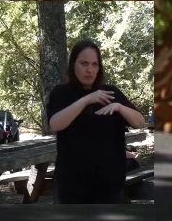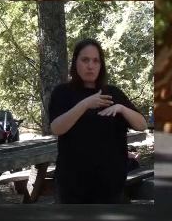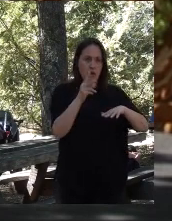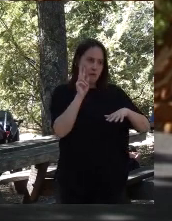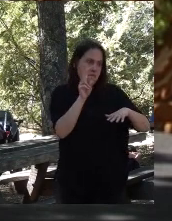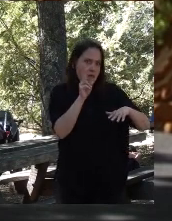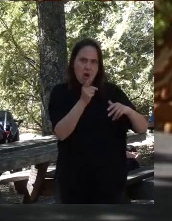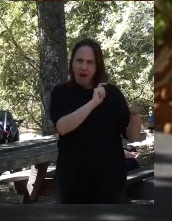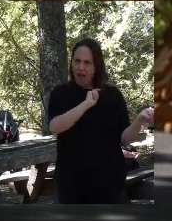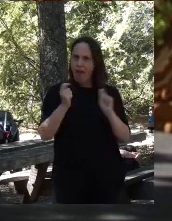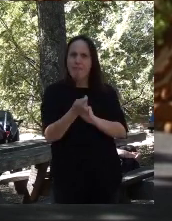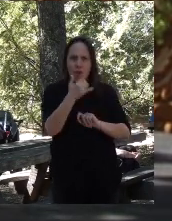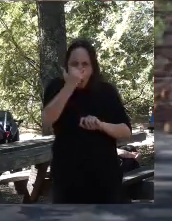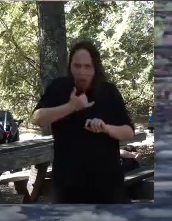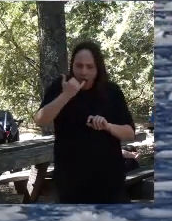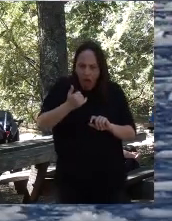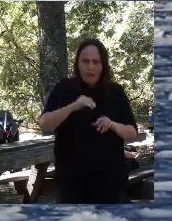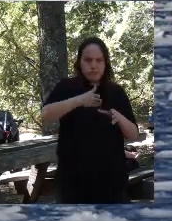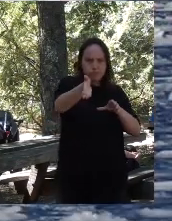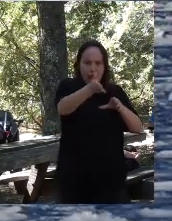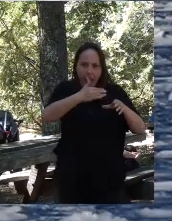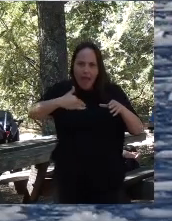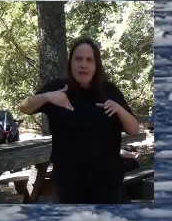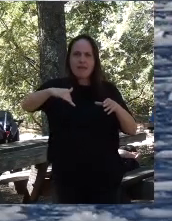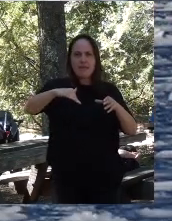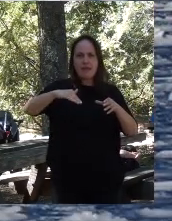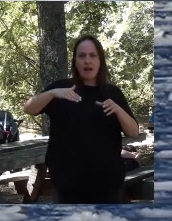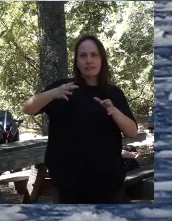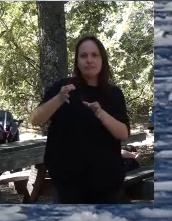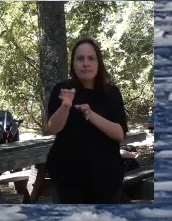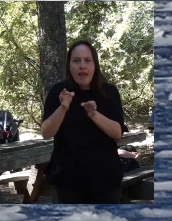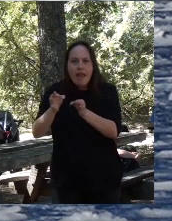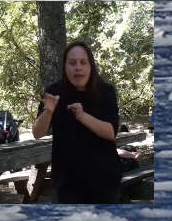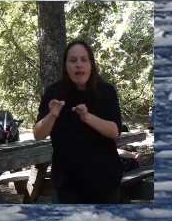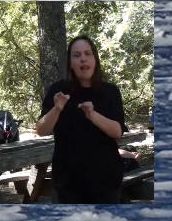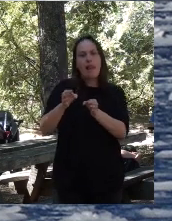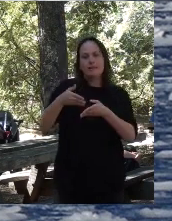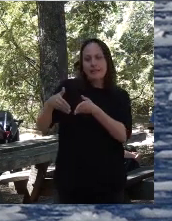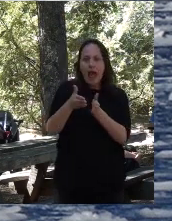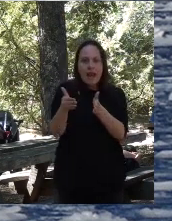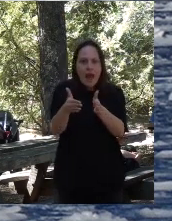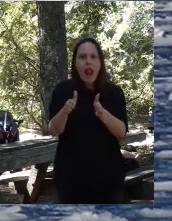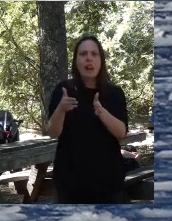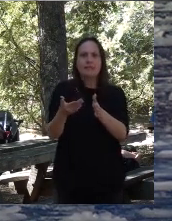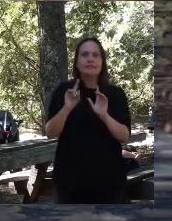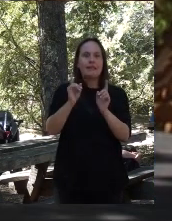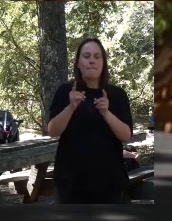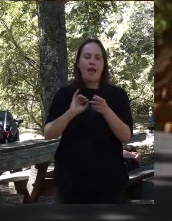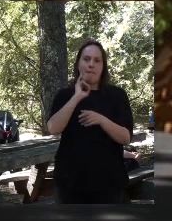bahías, islas, canales y, por supuesto, la cereza del postre, el